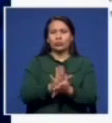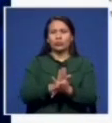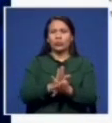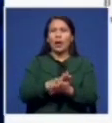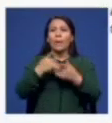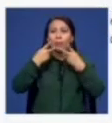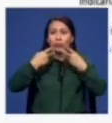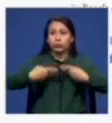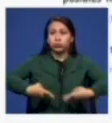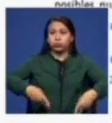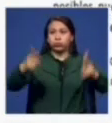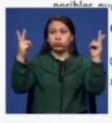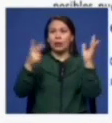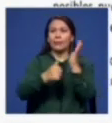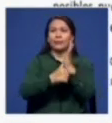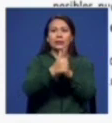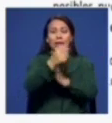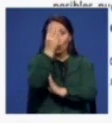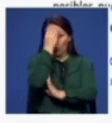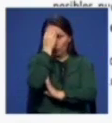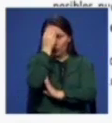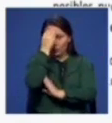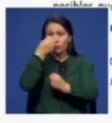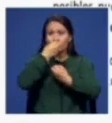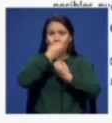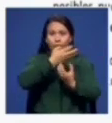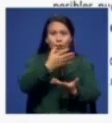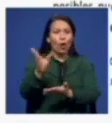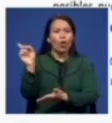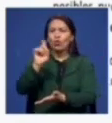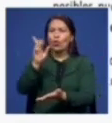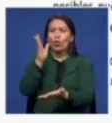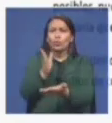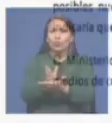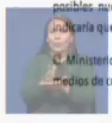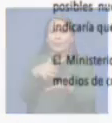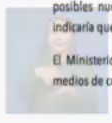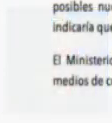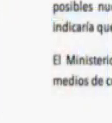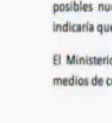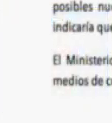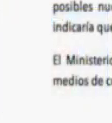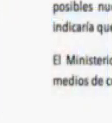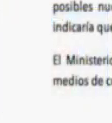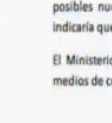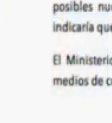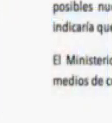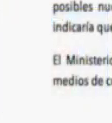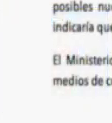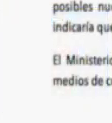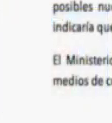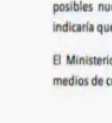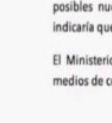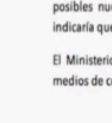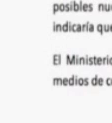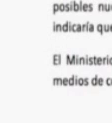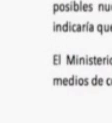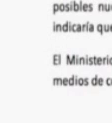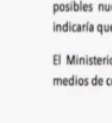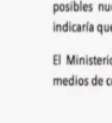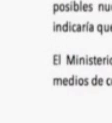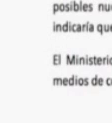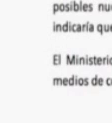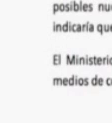través de un comunicado, el Ministerio de Educación anunció que no se suspenderán las clases en la escuela, pues durante 10 días se mantuvo el